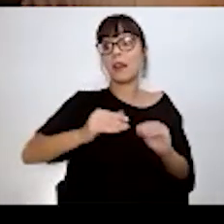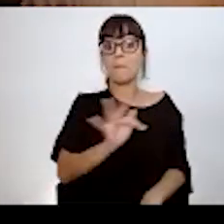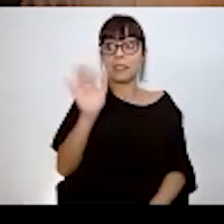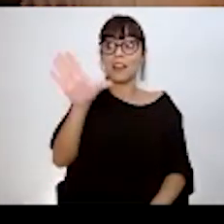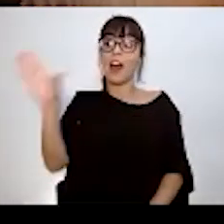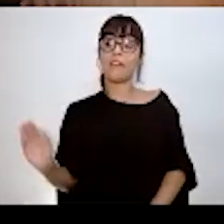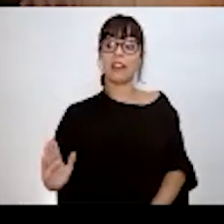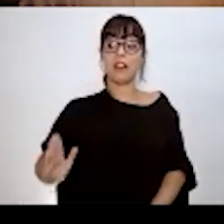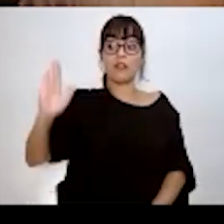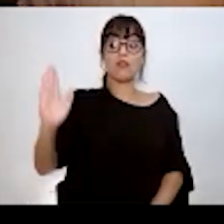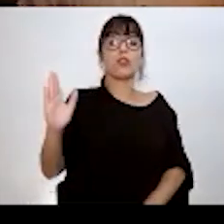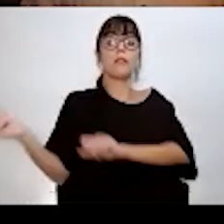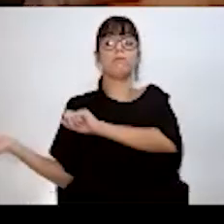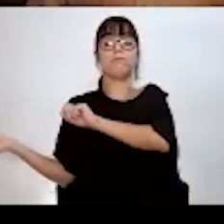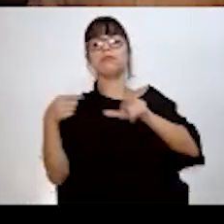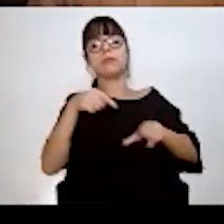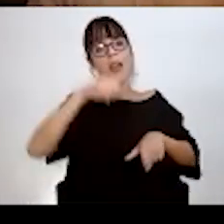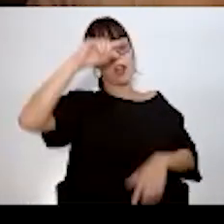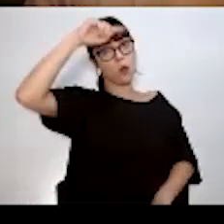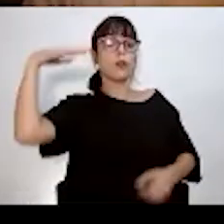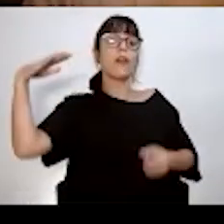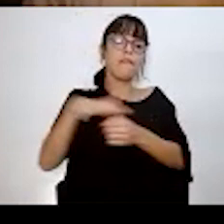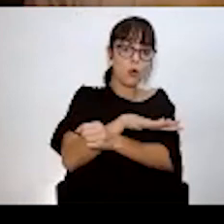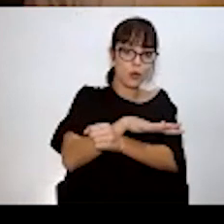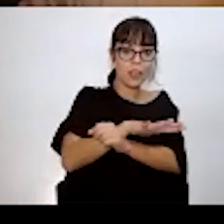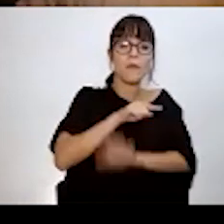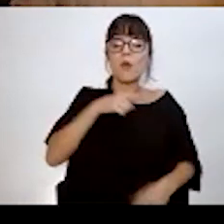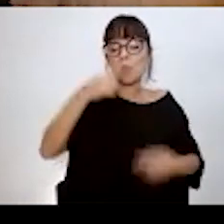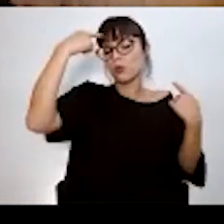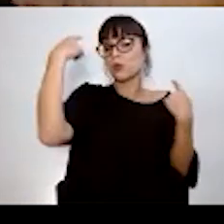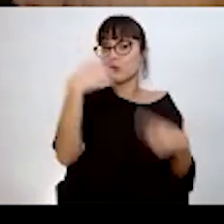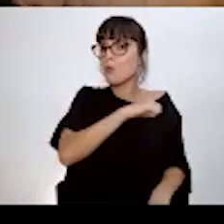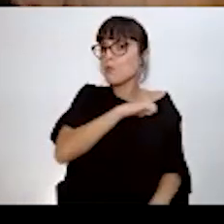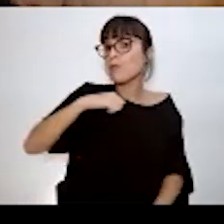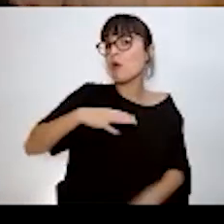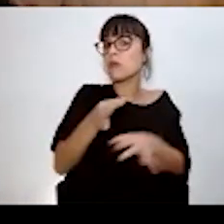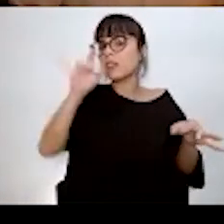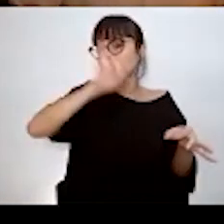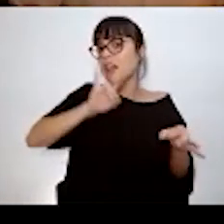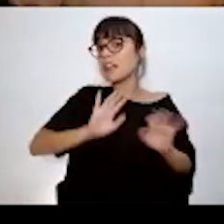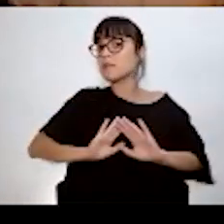África. Y ese es el modelo que ha dominado hasta la actualidad.